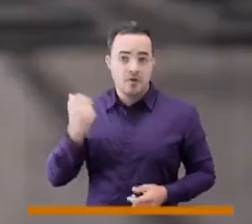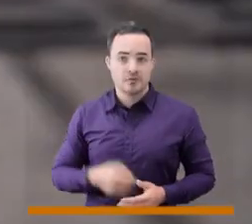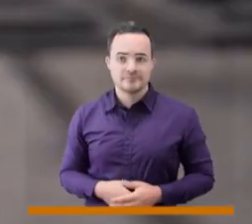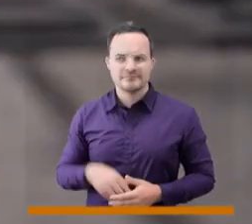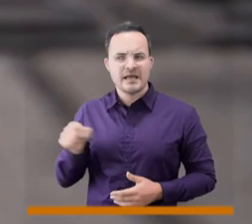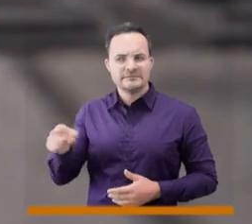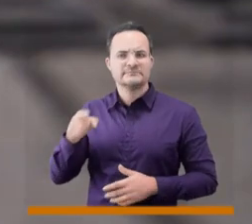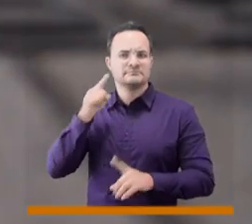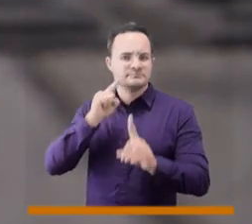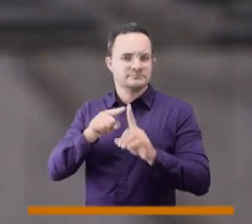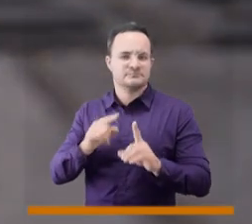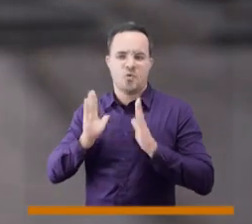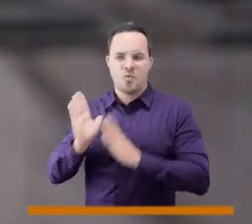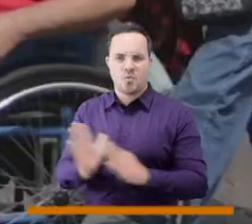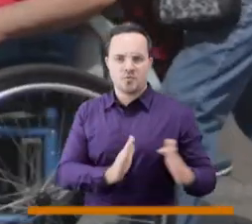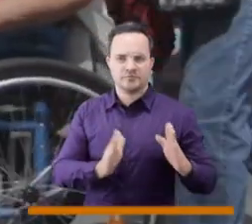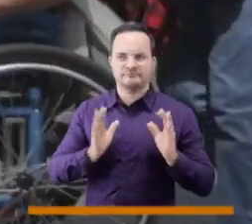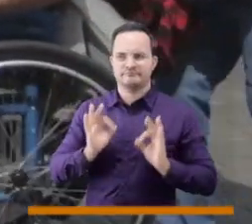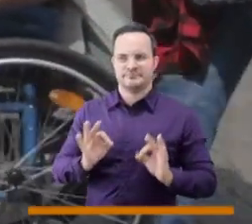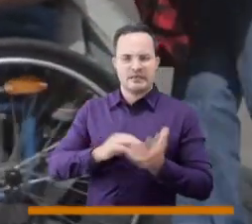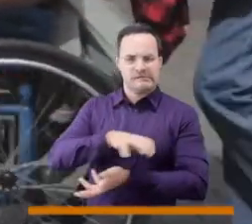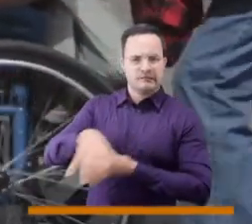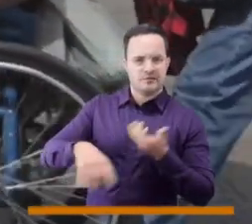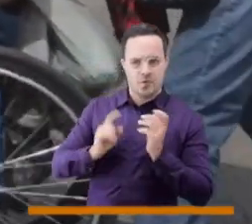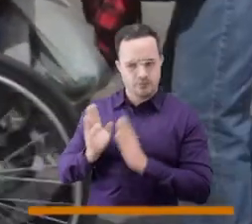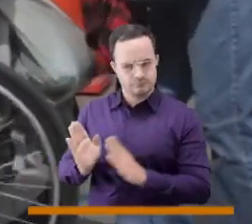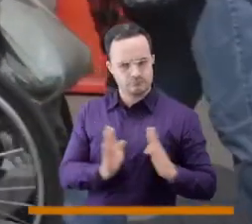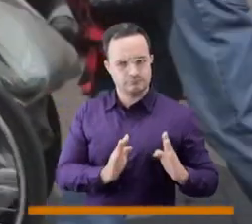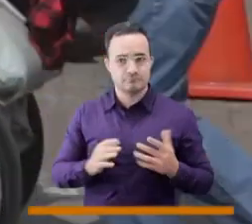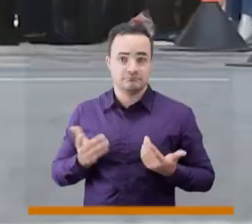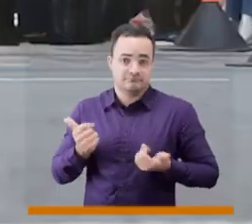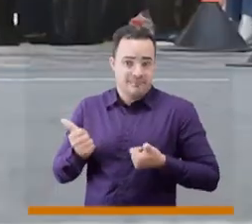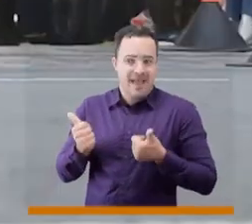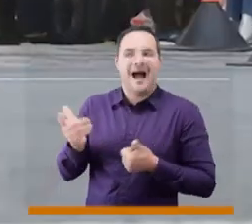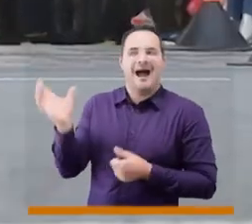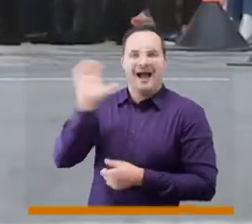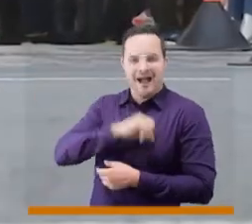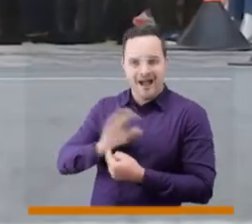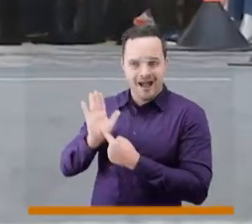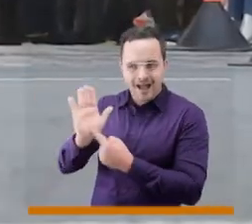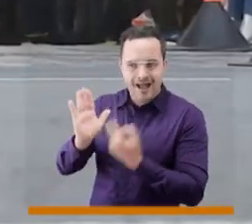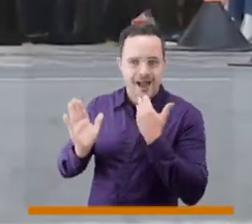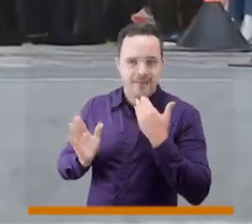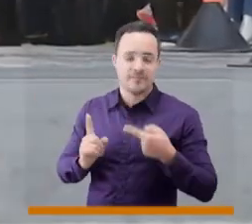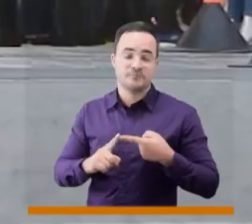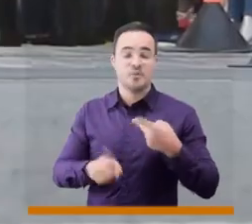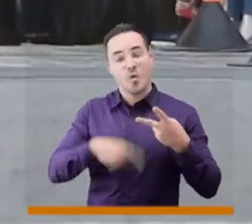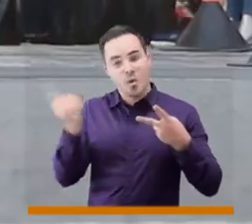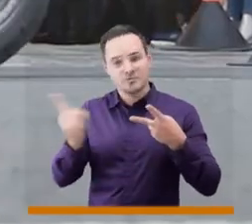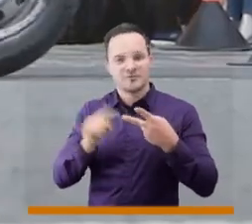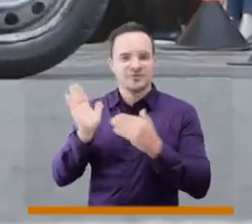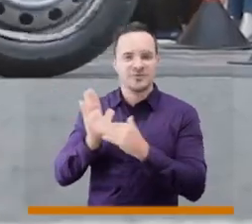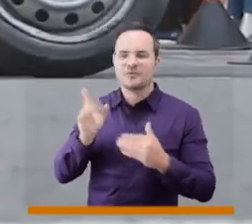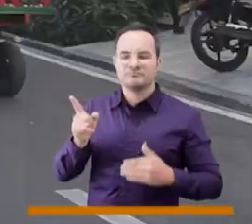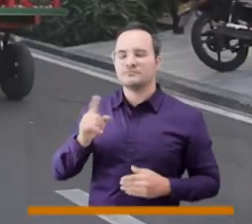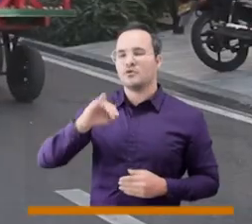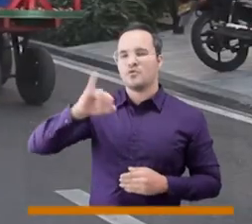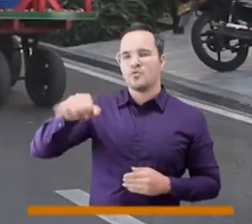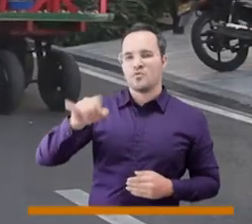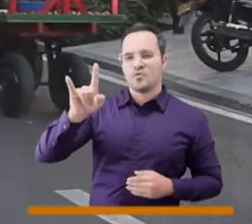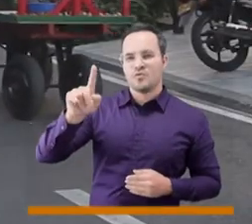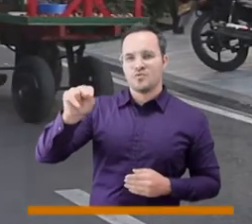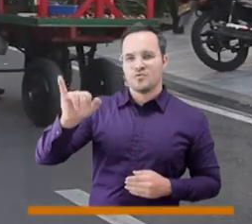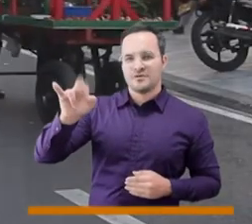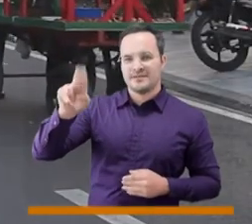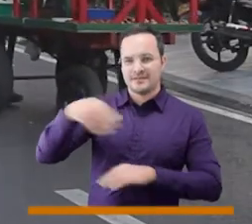de encontrar orden, organización. Y yo creo que eso nos muestra que, pues eso nos muestra que es posible. También Junín es otro ejemplo, y hay que buscar